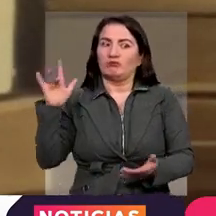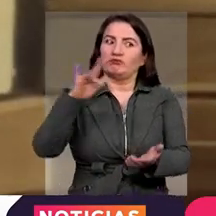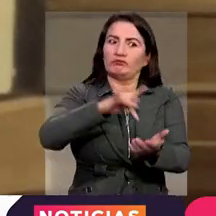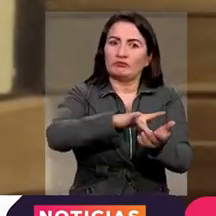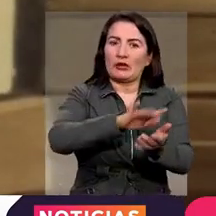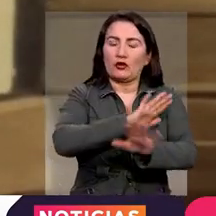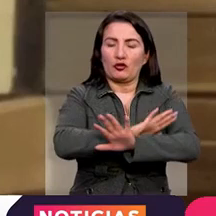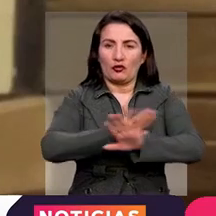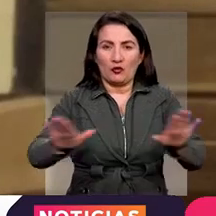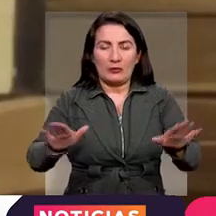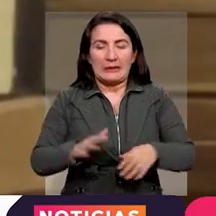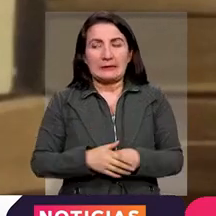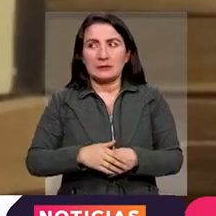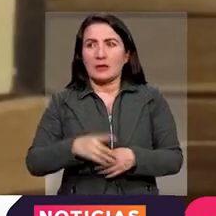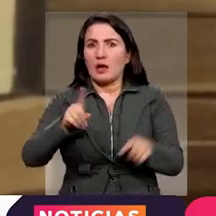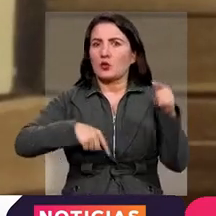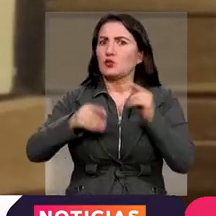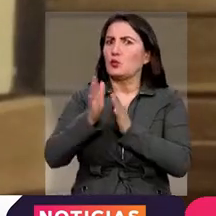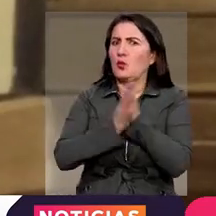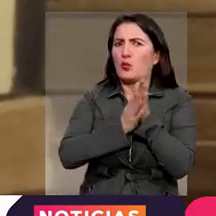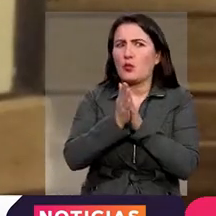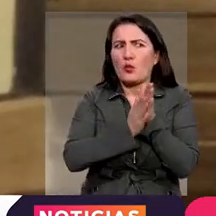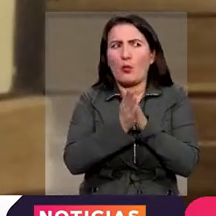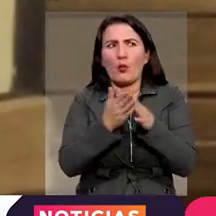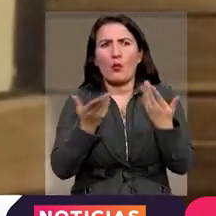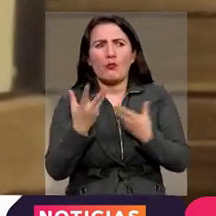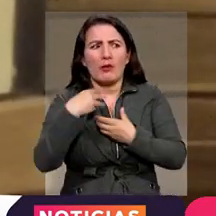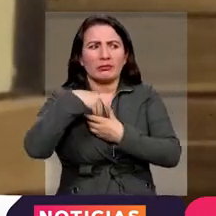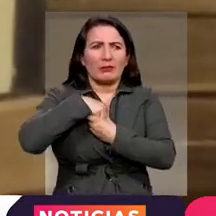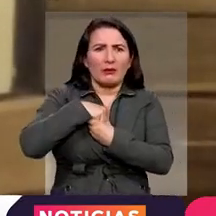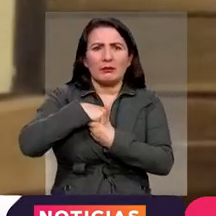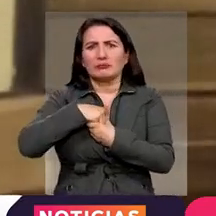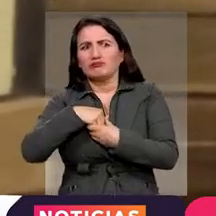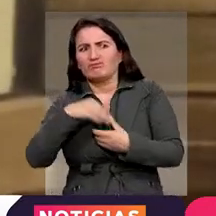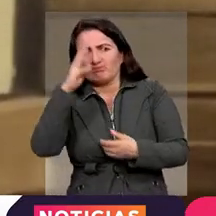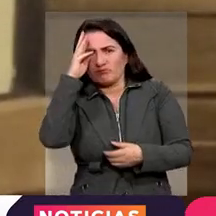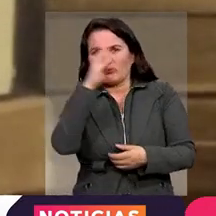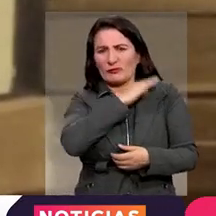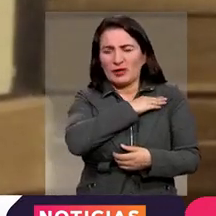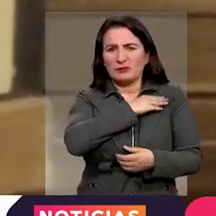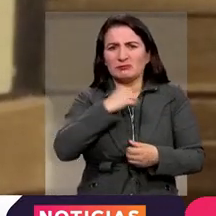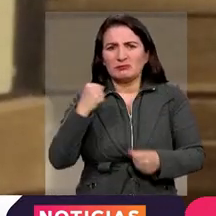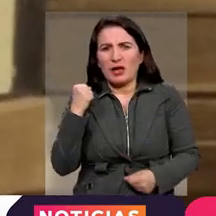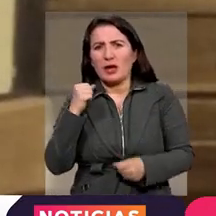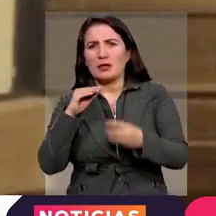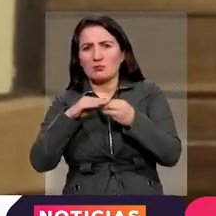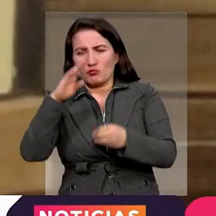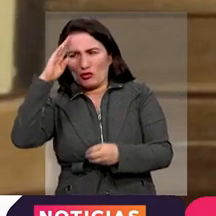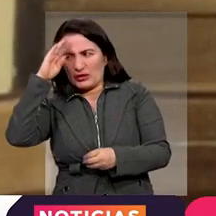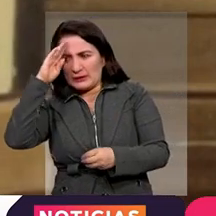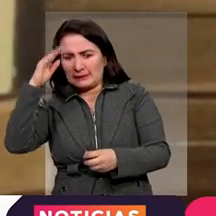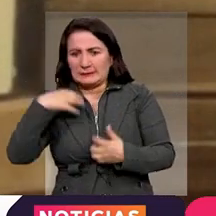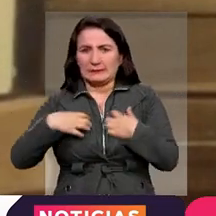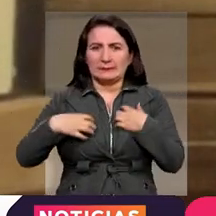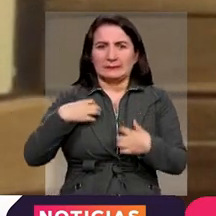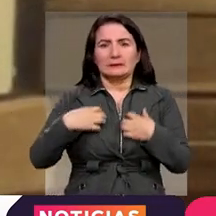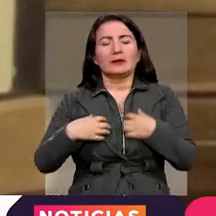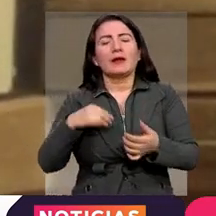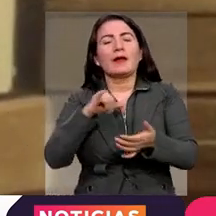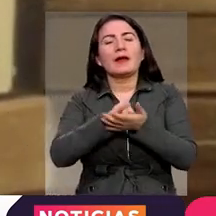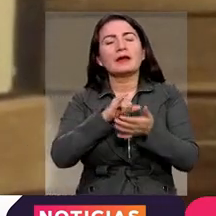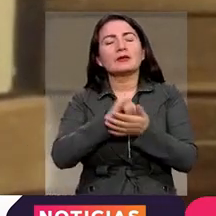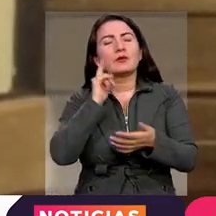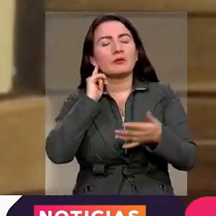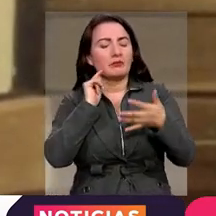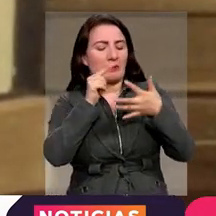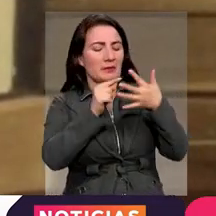ha generado una expectativa al interior de la fuerza pública, pero como lo dije recientemente en mi columna, hay unas